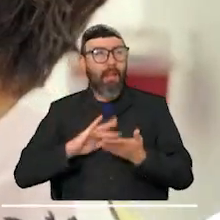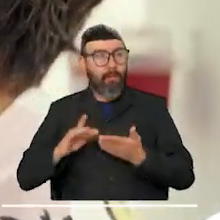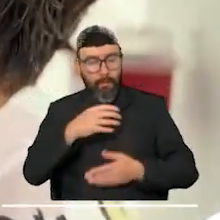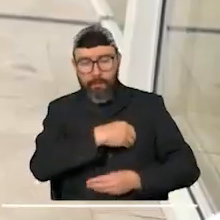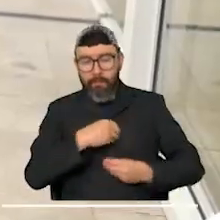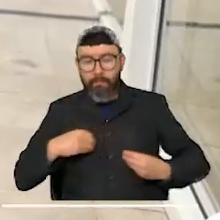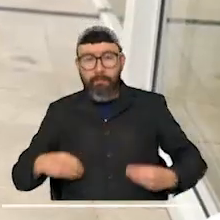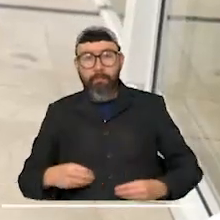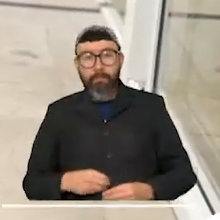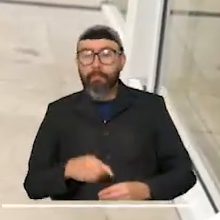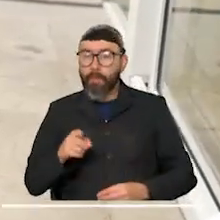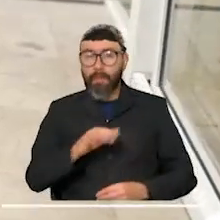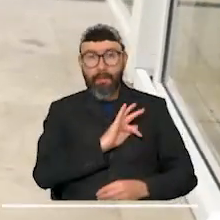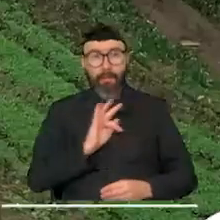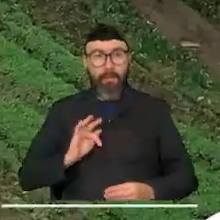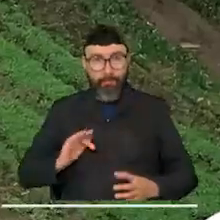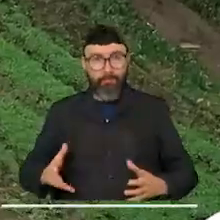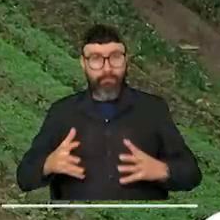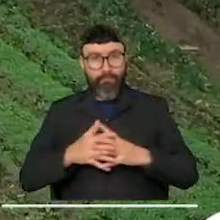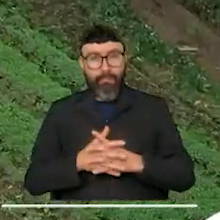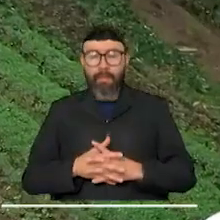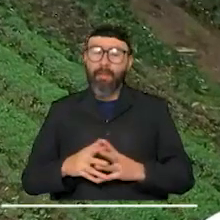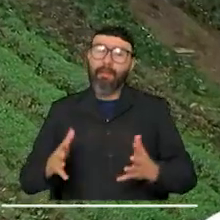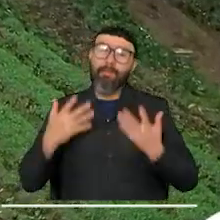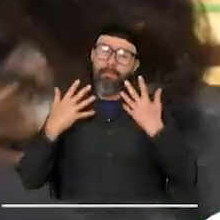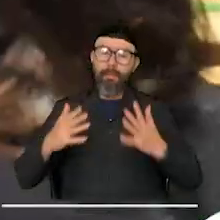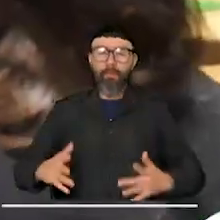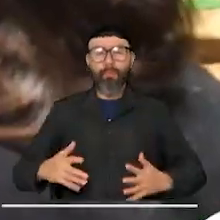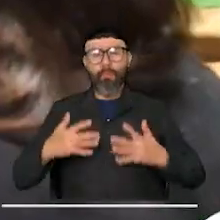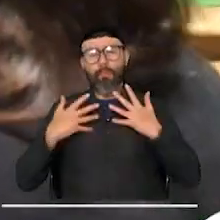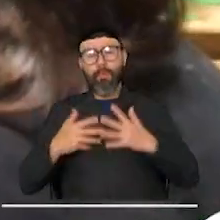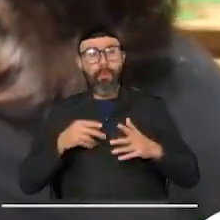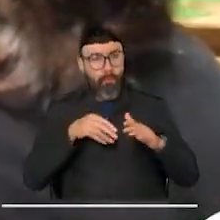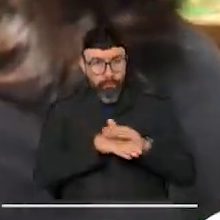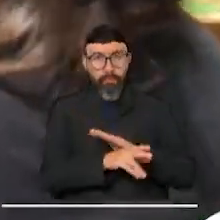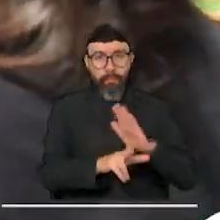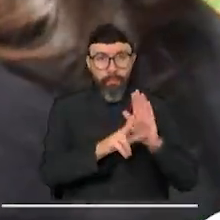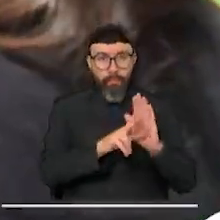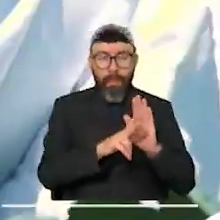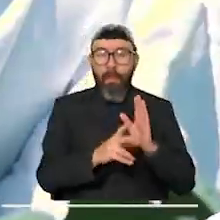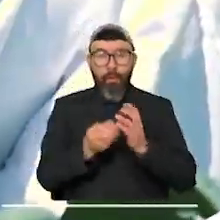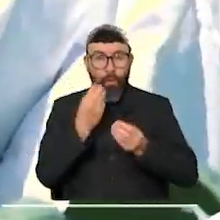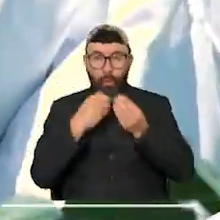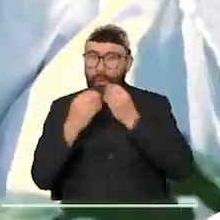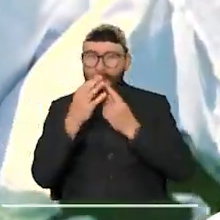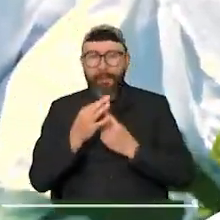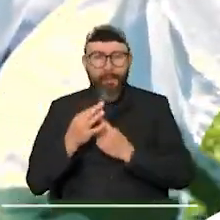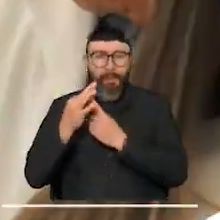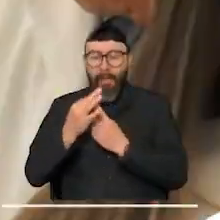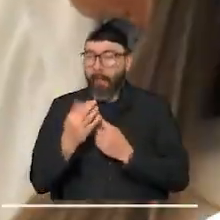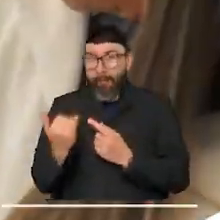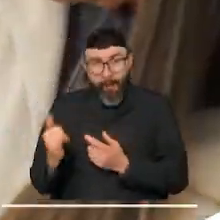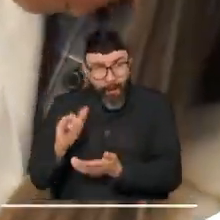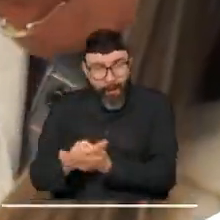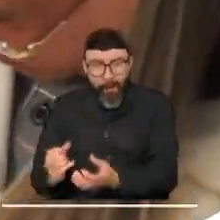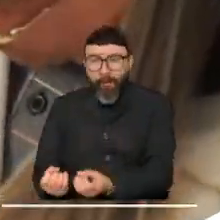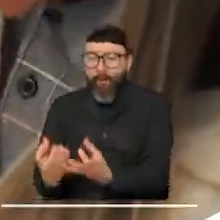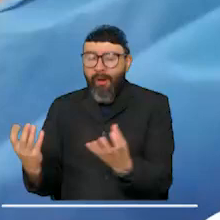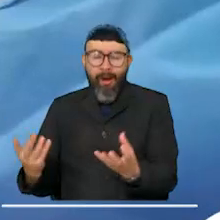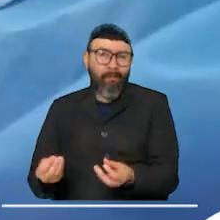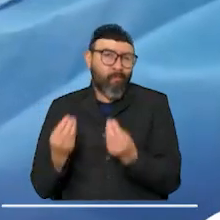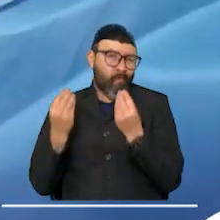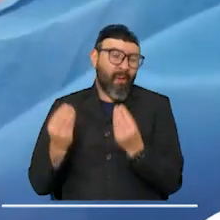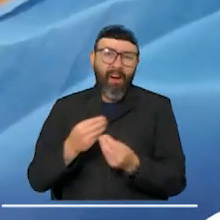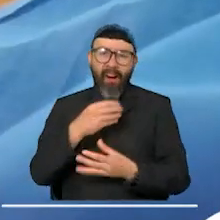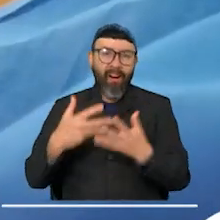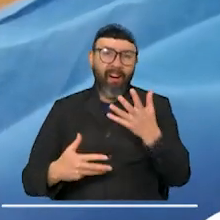integrativas spa hospedaje alimentación saludable de nuestra Huerta orgánica y más